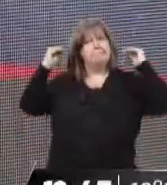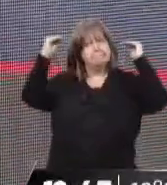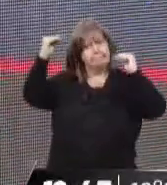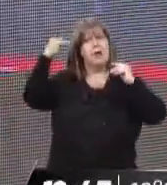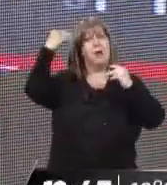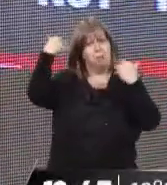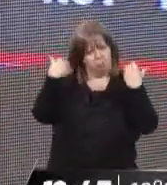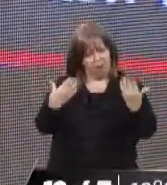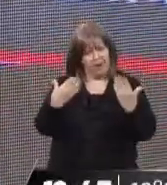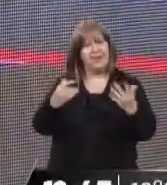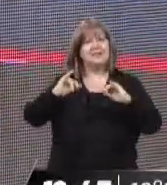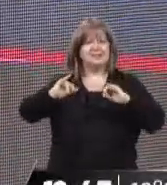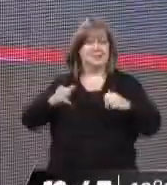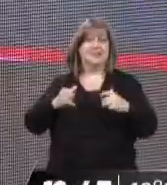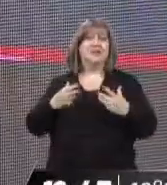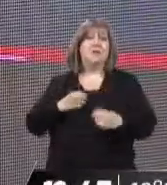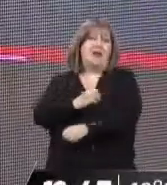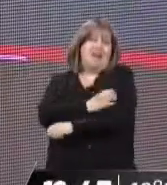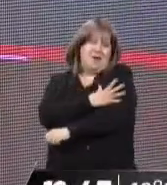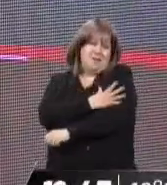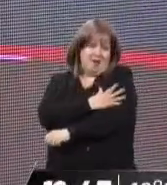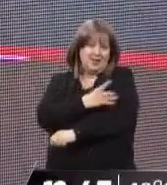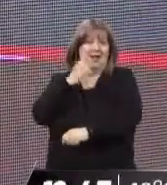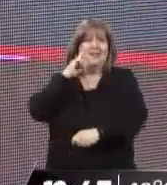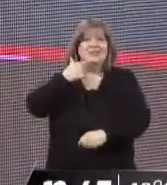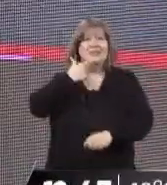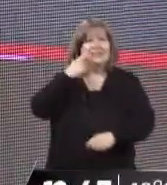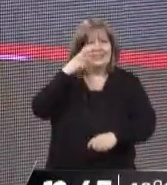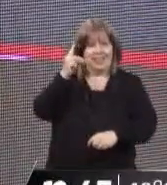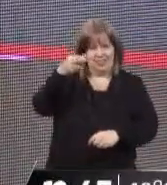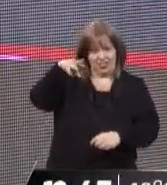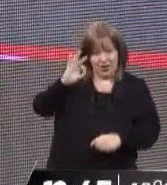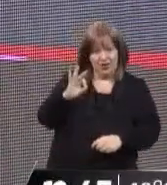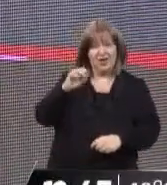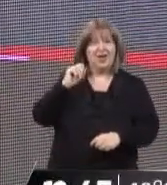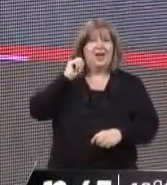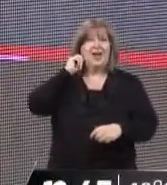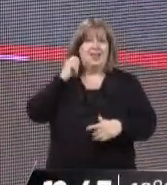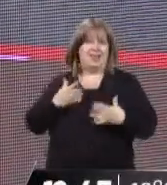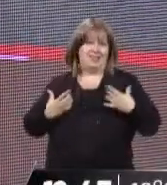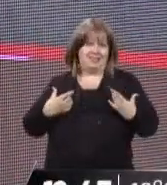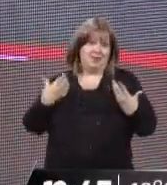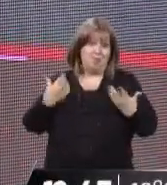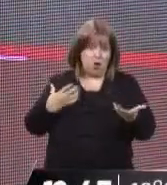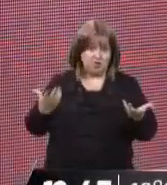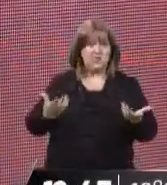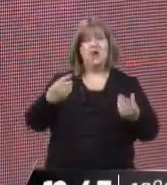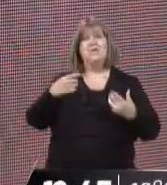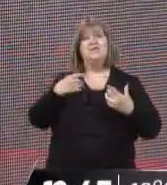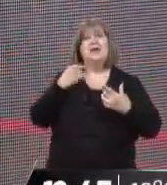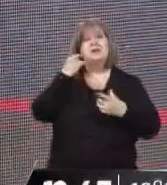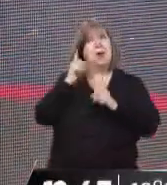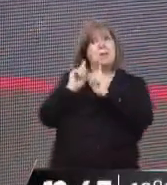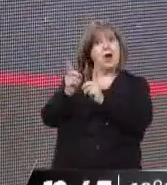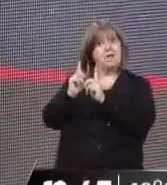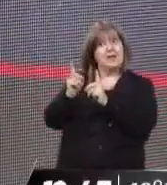superar es maravilloso. Lo veíamos recién en la emoción de Isidro, ¿no? Isidro era el segundo que habló. El segundo, está muy emocionado. Y yo me quiero quedar con las